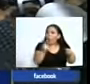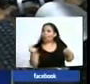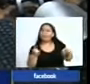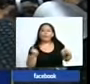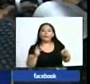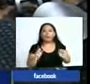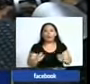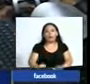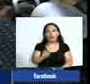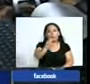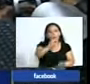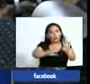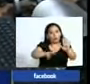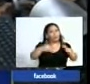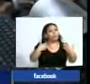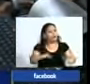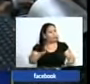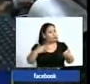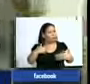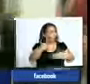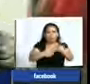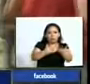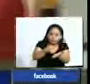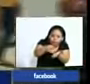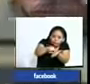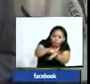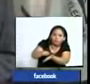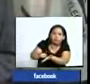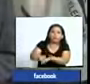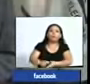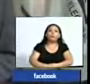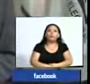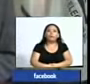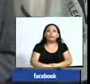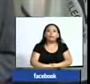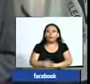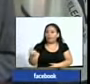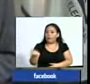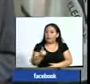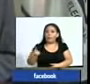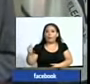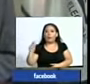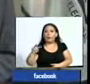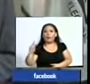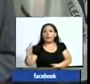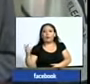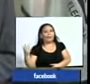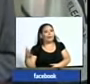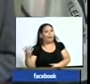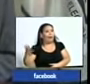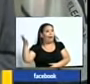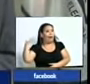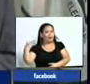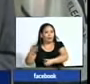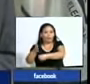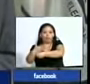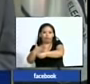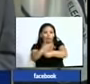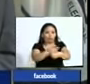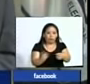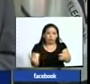más ya iniciaron con el proceso de recolección de firmas. Estos 22 candidatos tienen afiliación partidaria y